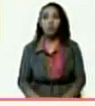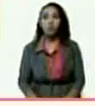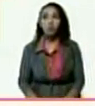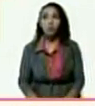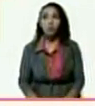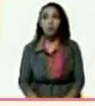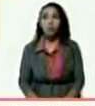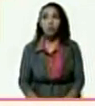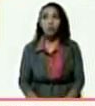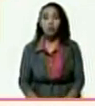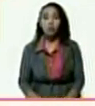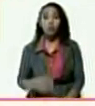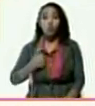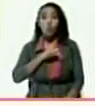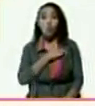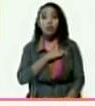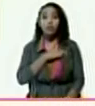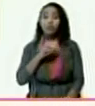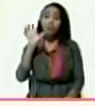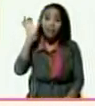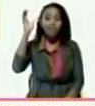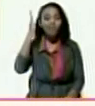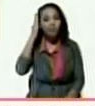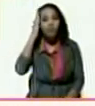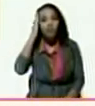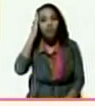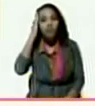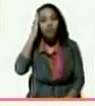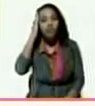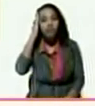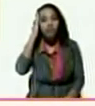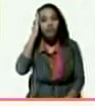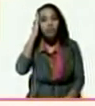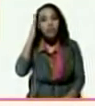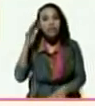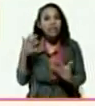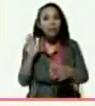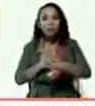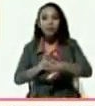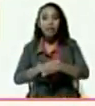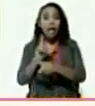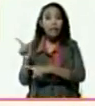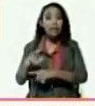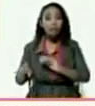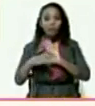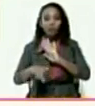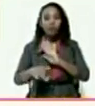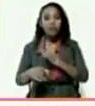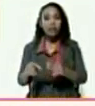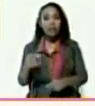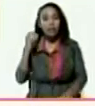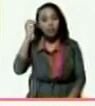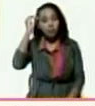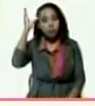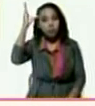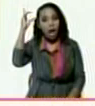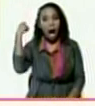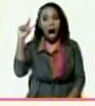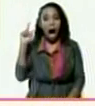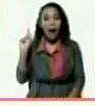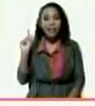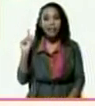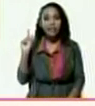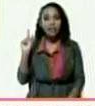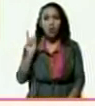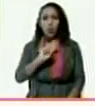importante que nuestro país sepa en qué anda esta derecha, que es capaz. Ustedes